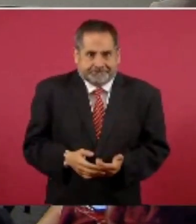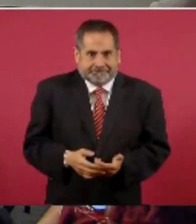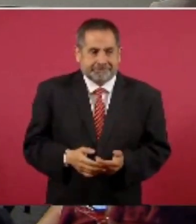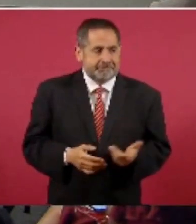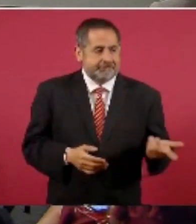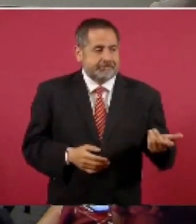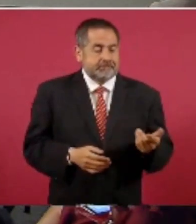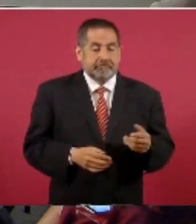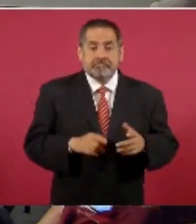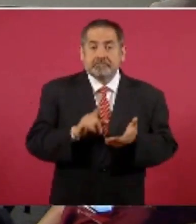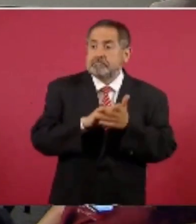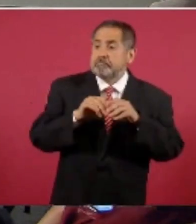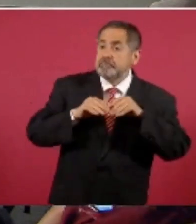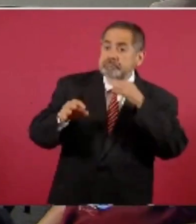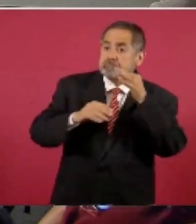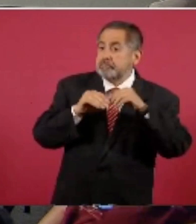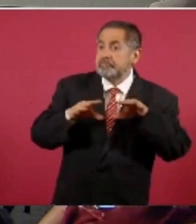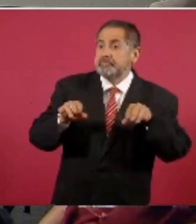sus mensajes,